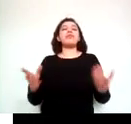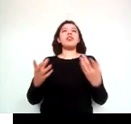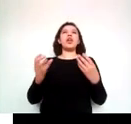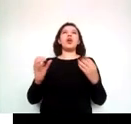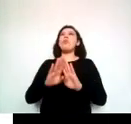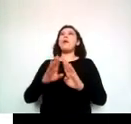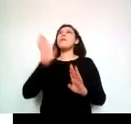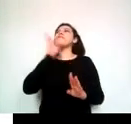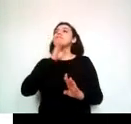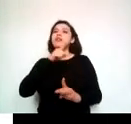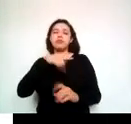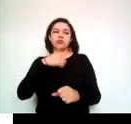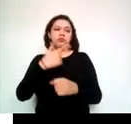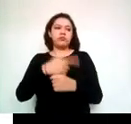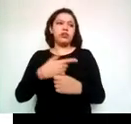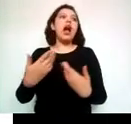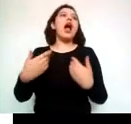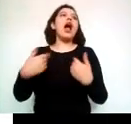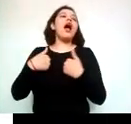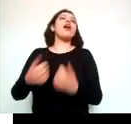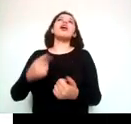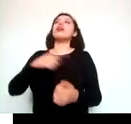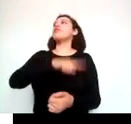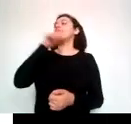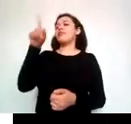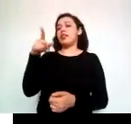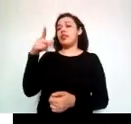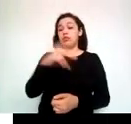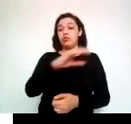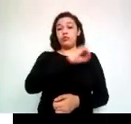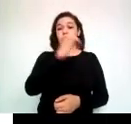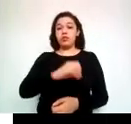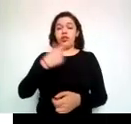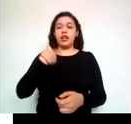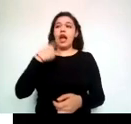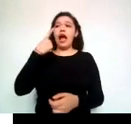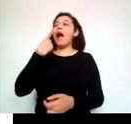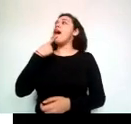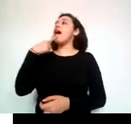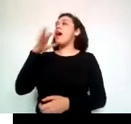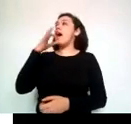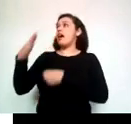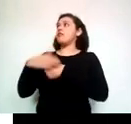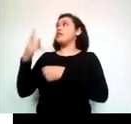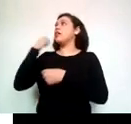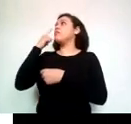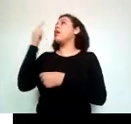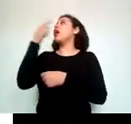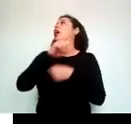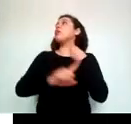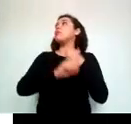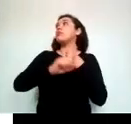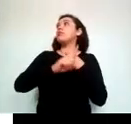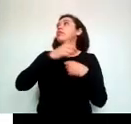se esté presentando este riesgo, es obligación de los colaboradores reportarlo a la institución, aun cuando sean solo los